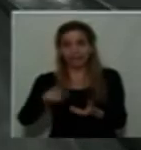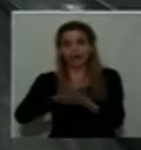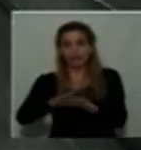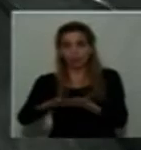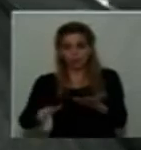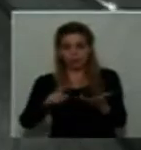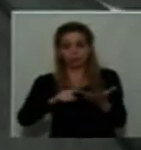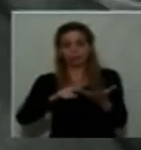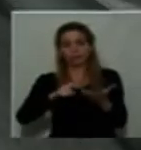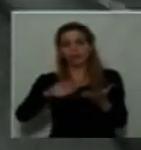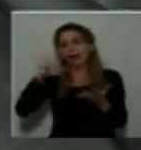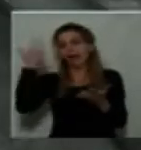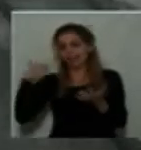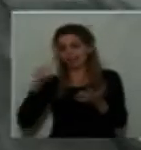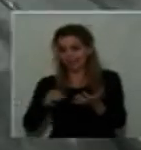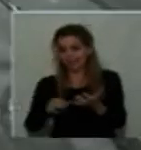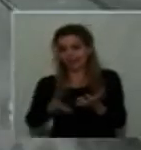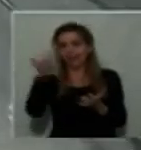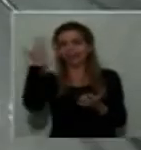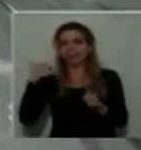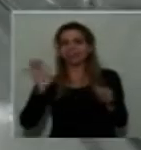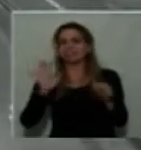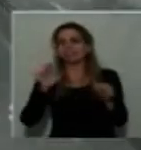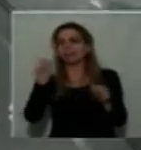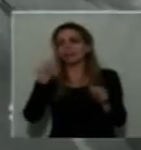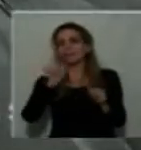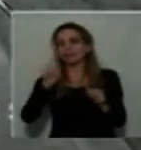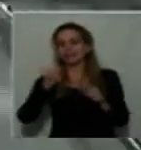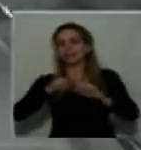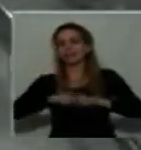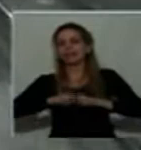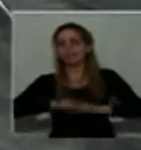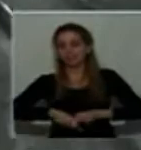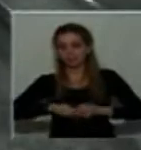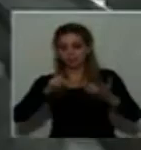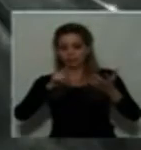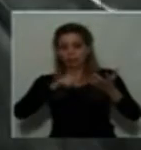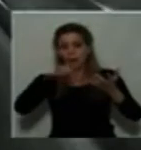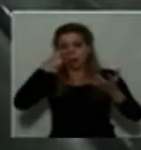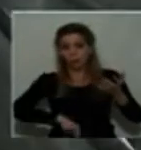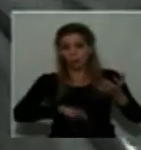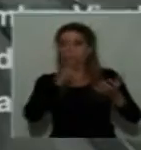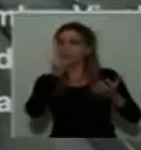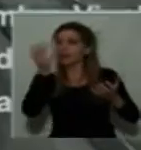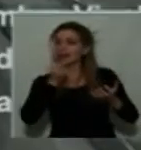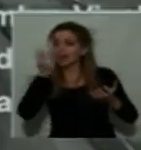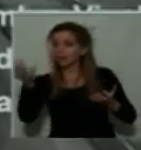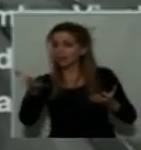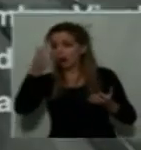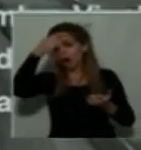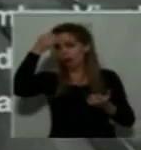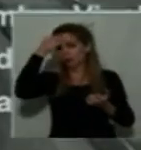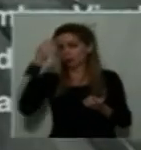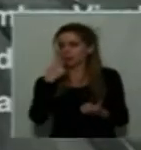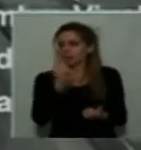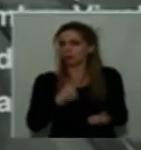taller. Después, otra declaración más. Hice una última aplicación del freno. Esta parte es terrible, pero te la voy a leer